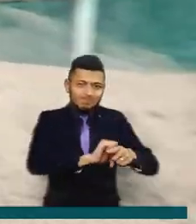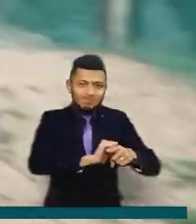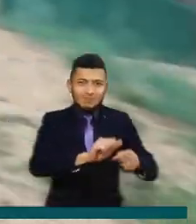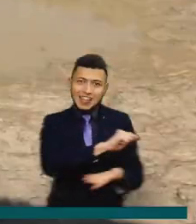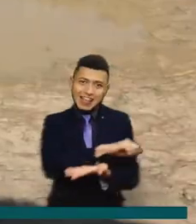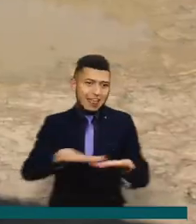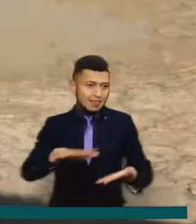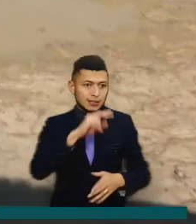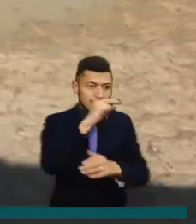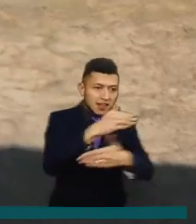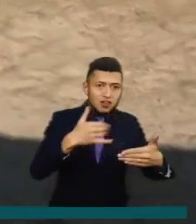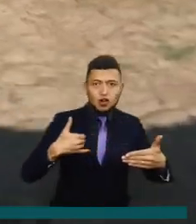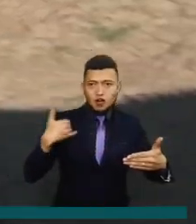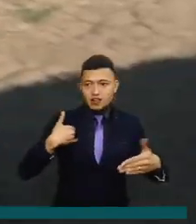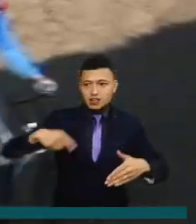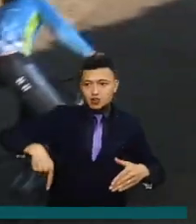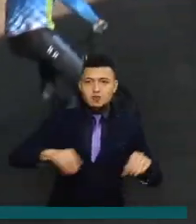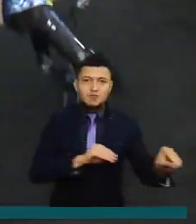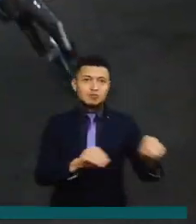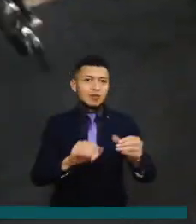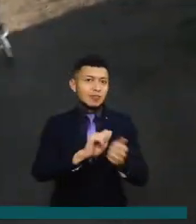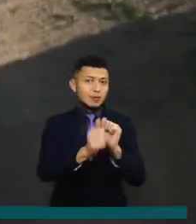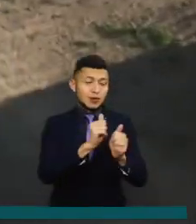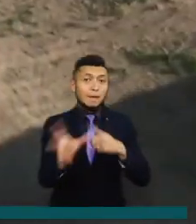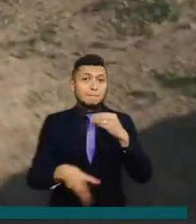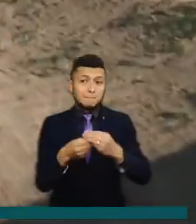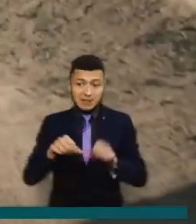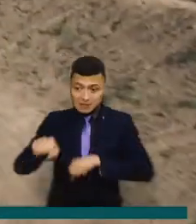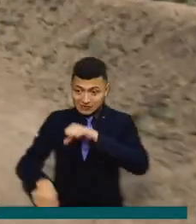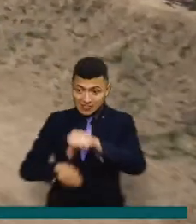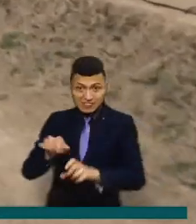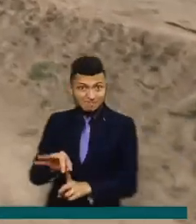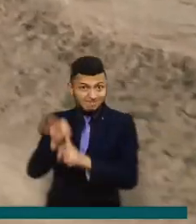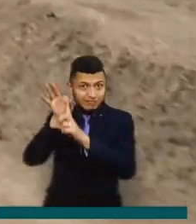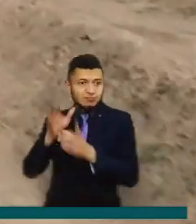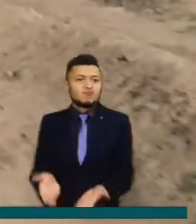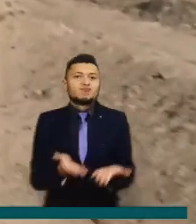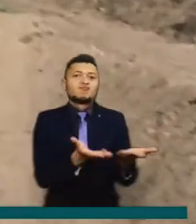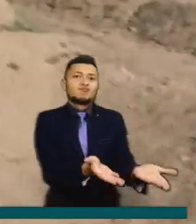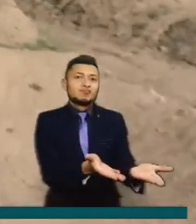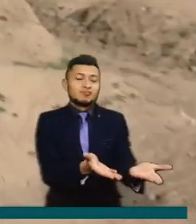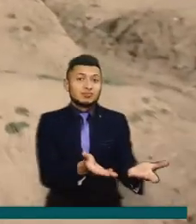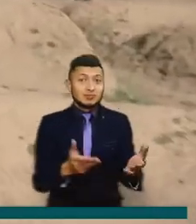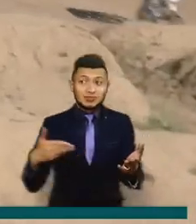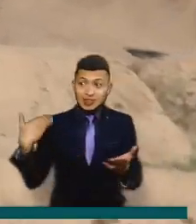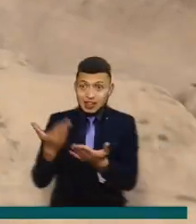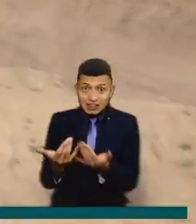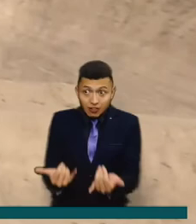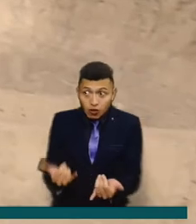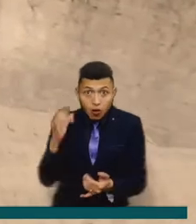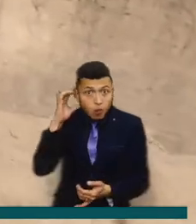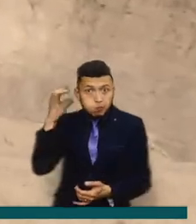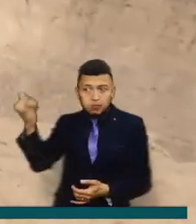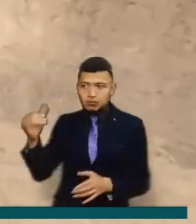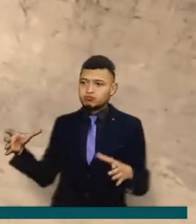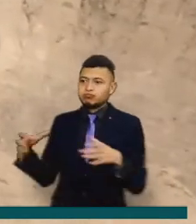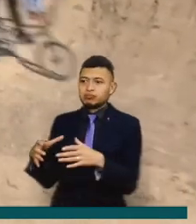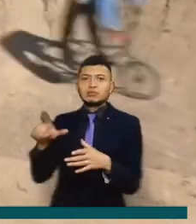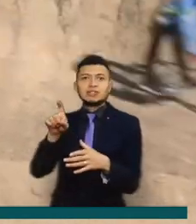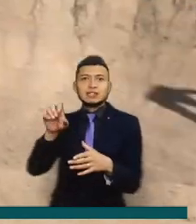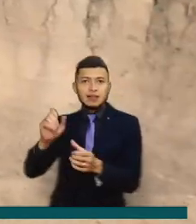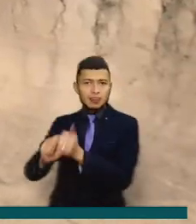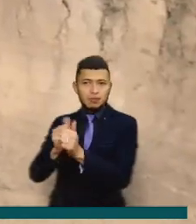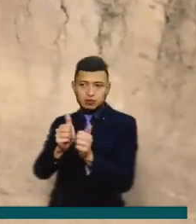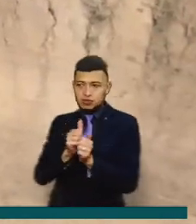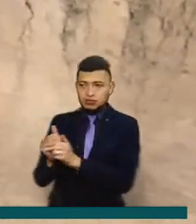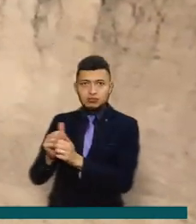niños y jóvenes en las escuelas de formación deportiva y la entrega de bicicletas especializadas. Hasta ahora, 60 deportistas se